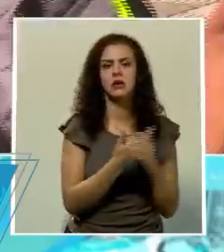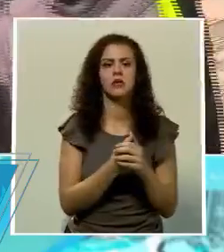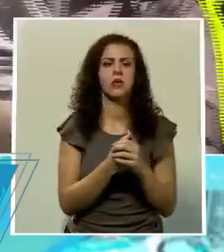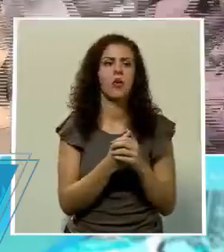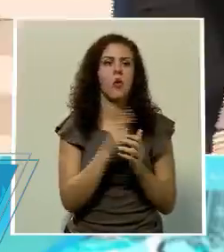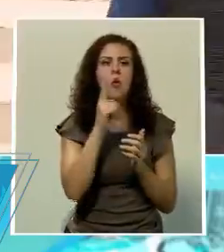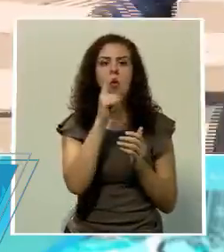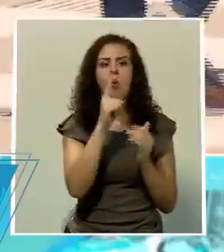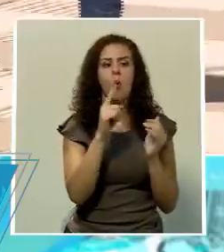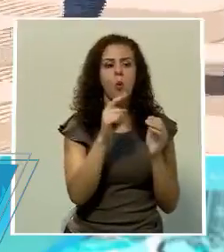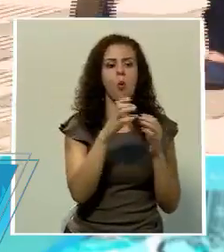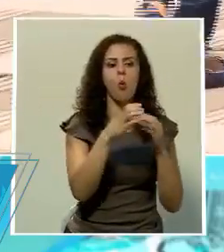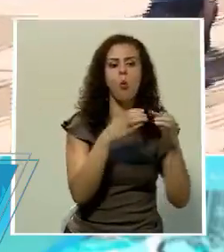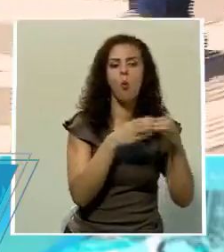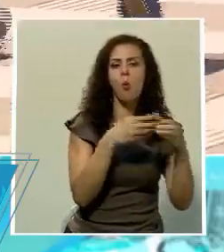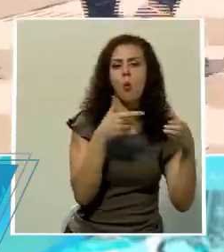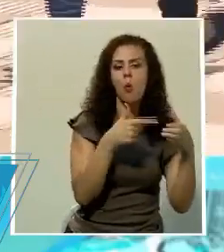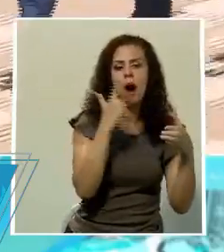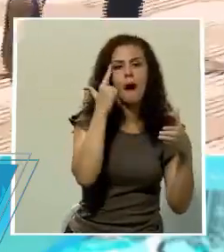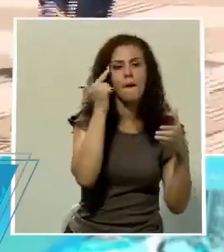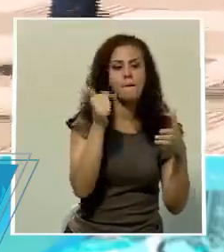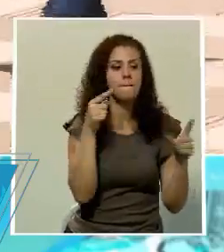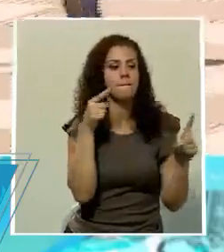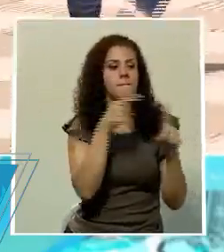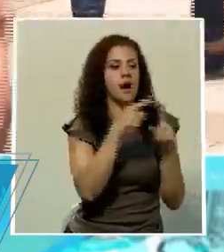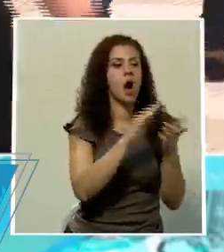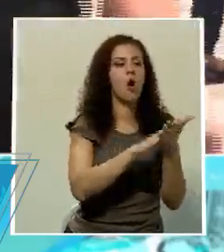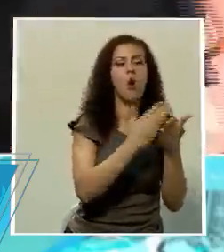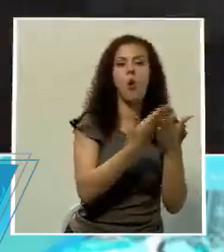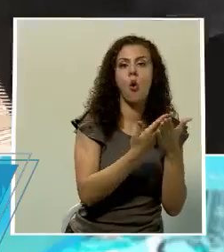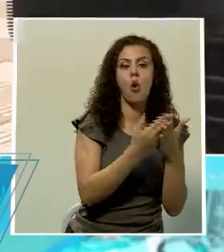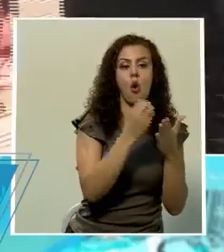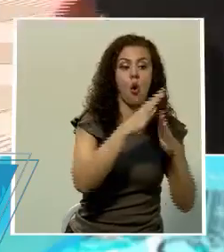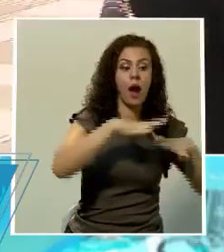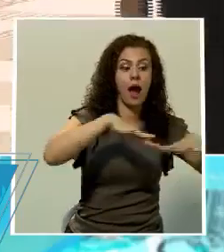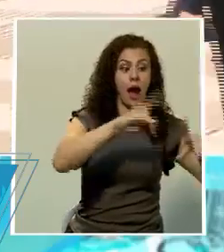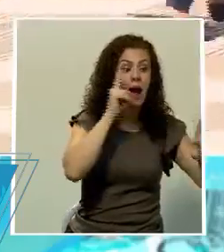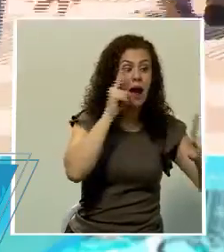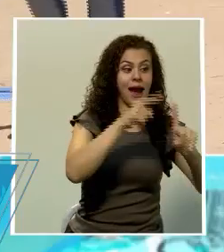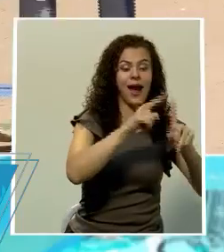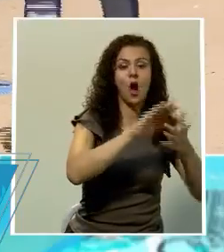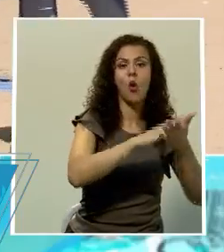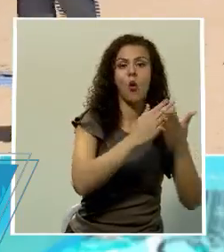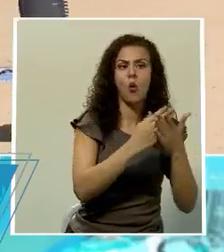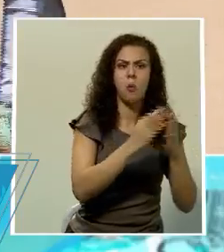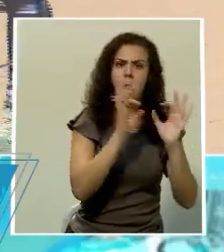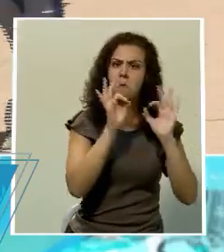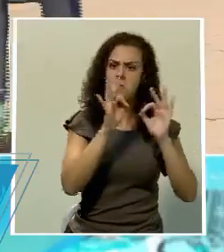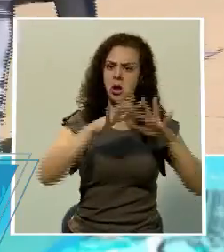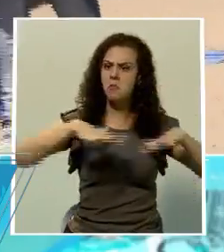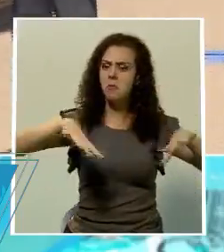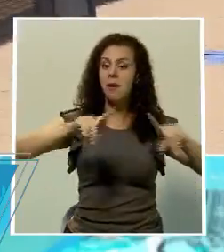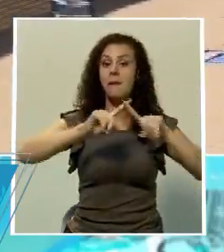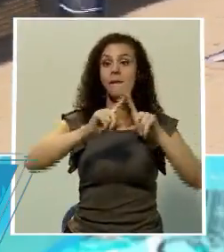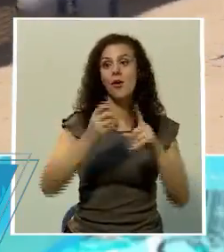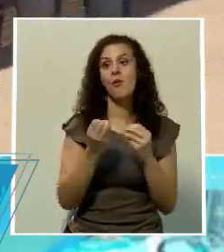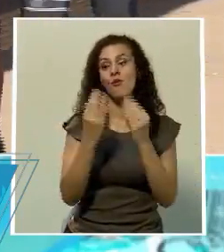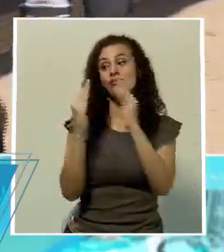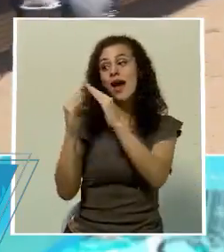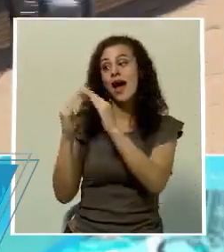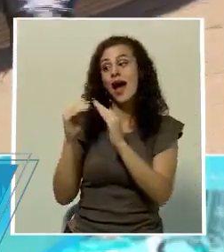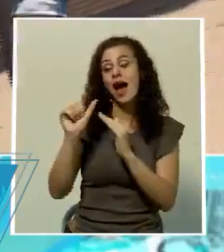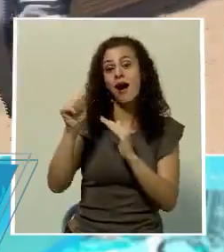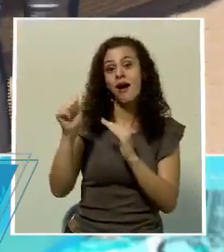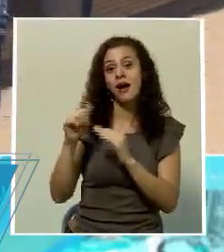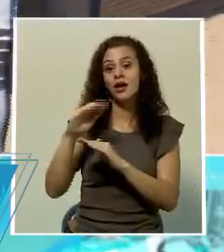una habitación, digamos un cuarto destinado para la cocina, un espacio destinado para la cocina muy bien habilitado, pero hay muchos